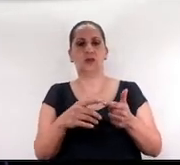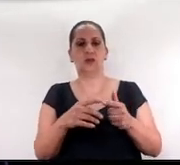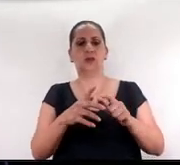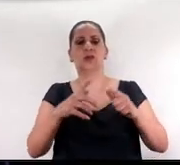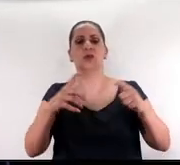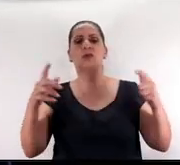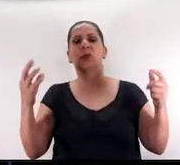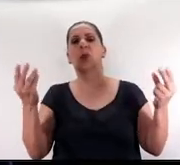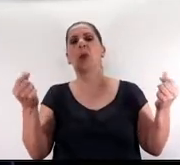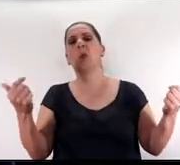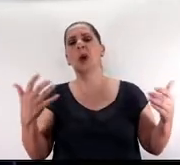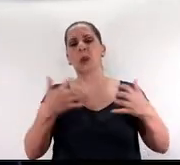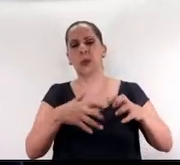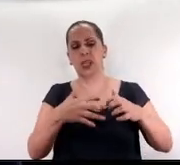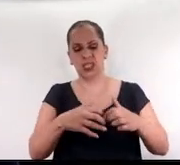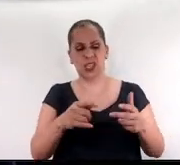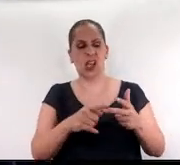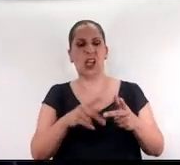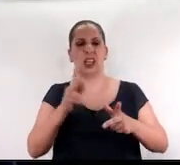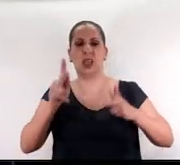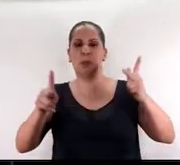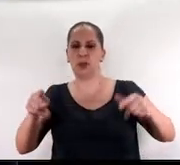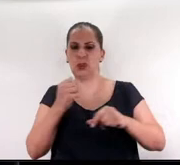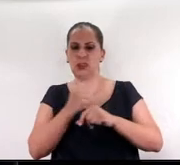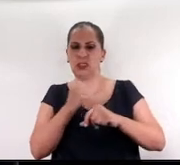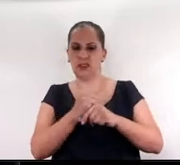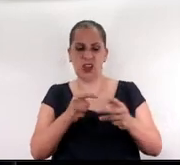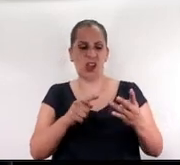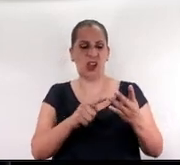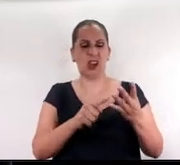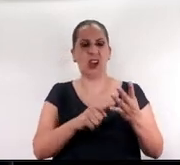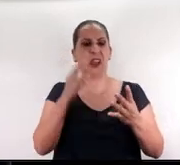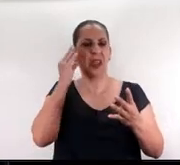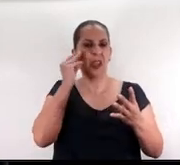tamaño de su maquinaria, de recurso humano, de historial,